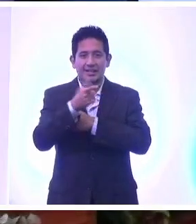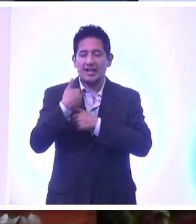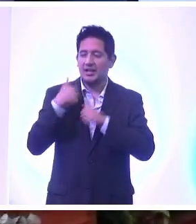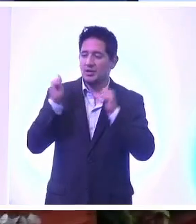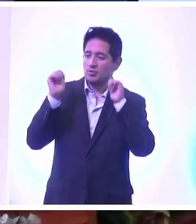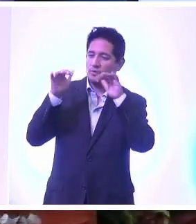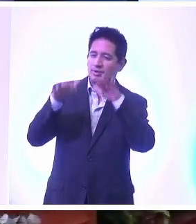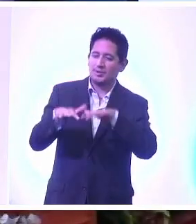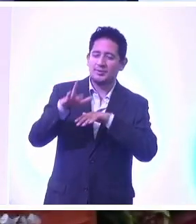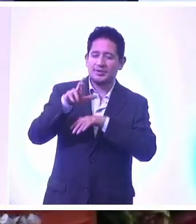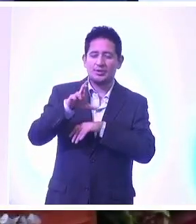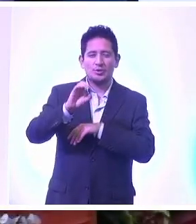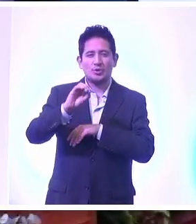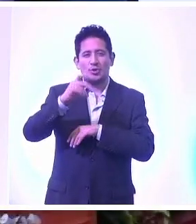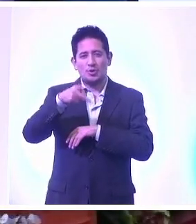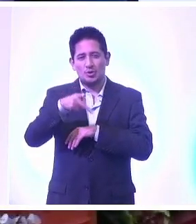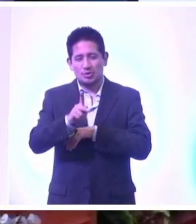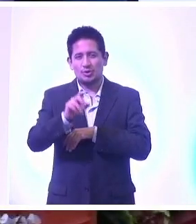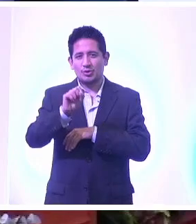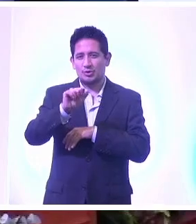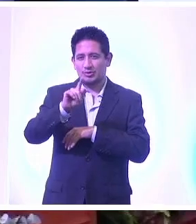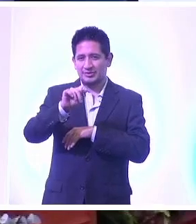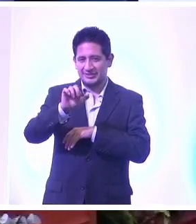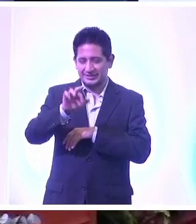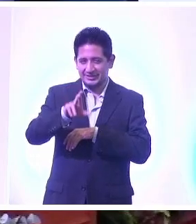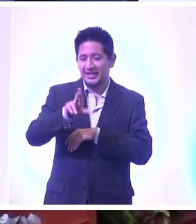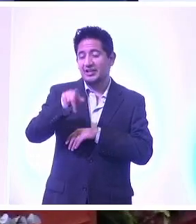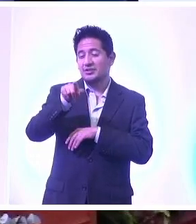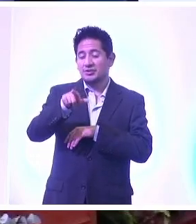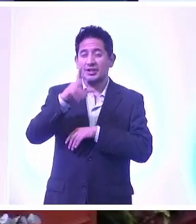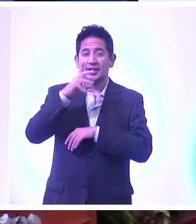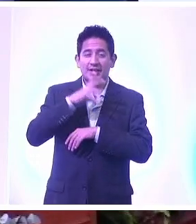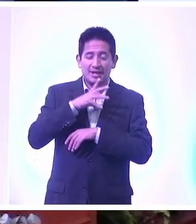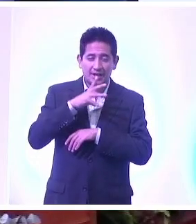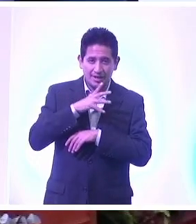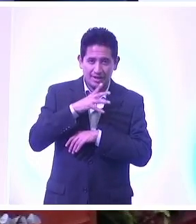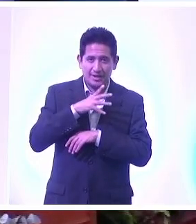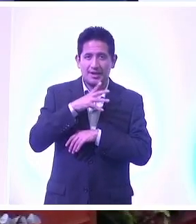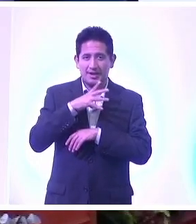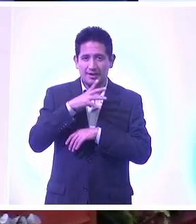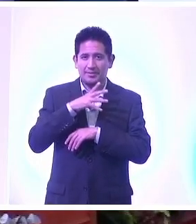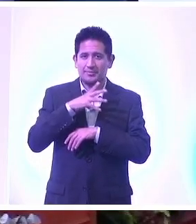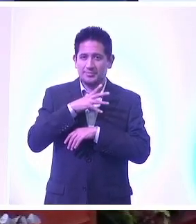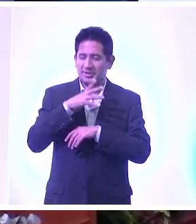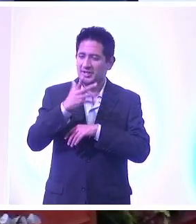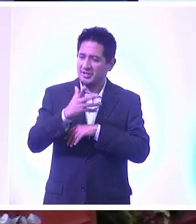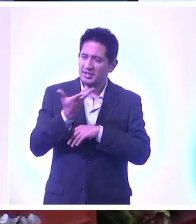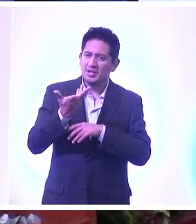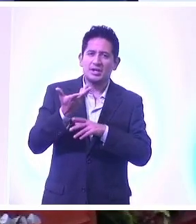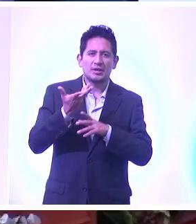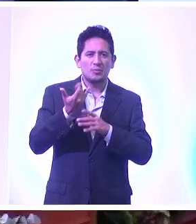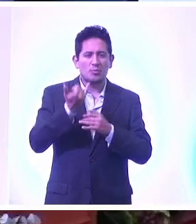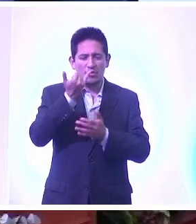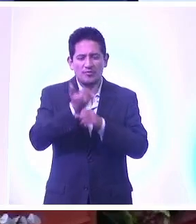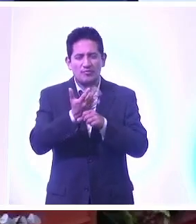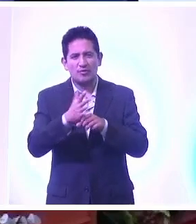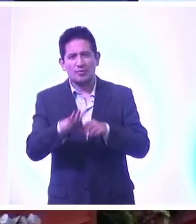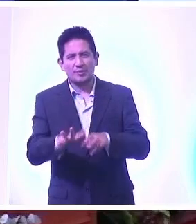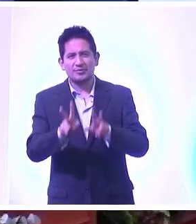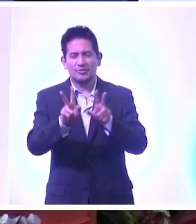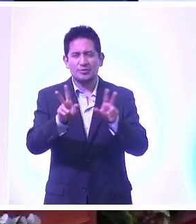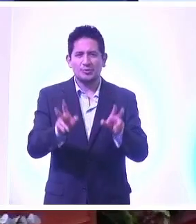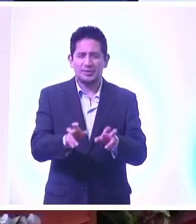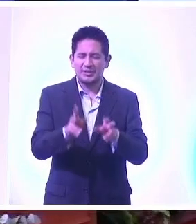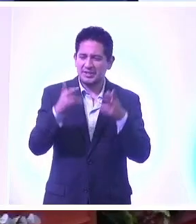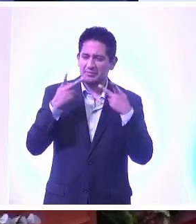metodología única transformadora de ideas personas y organizaciones comunes en rockstars de la innovación